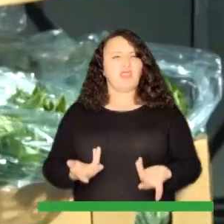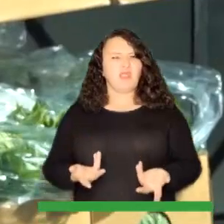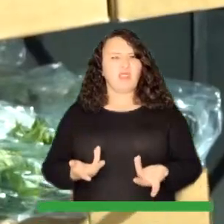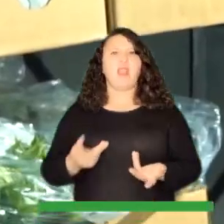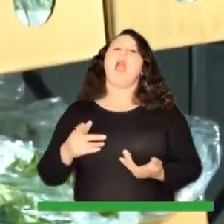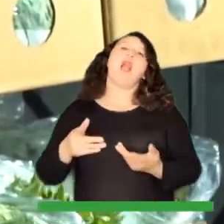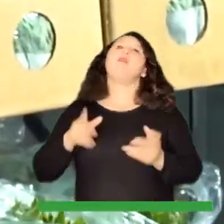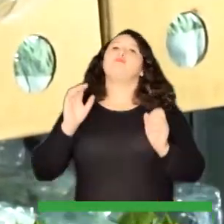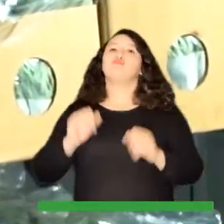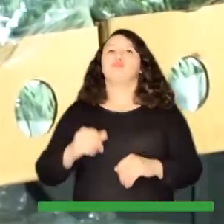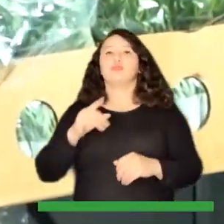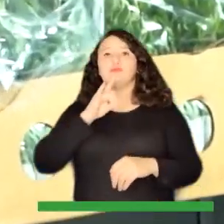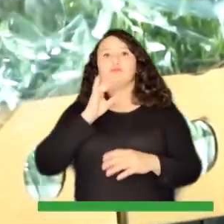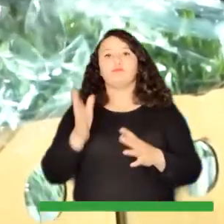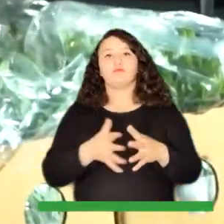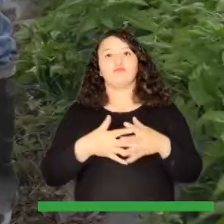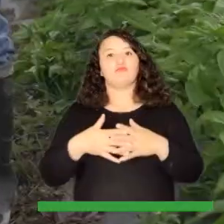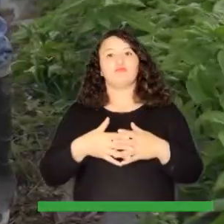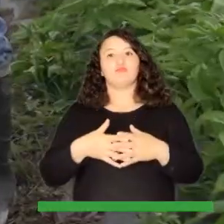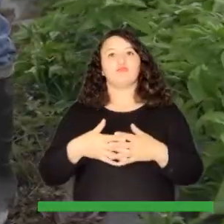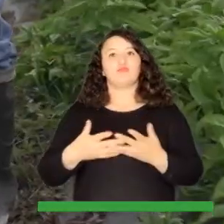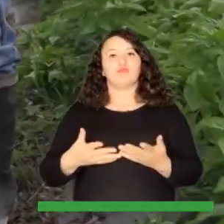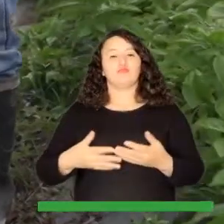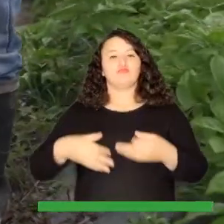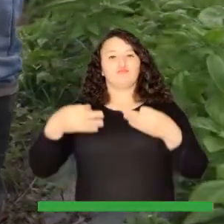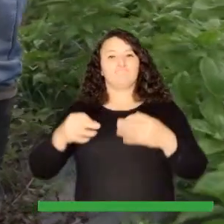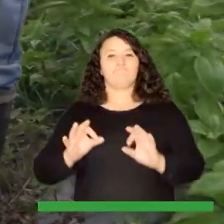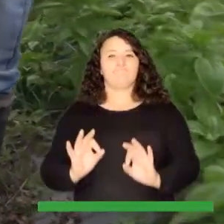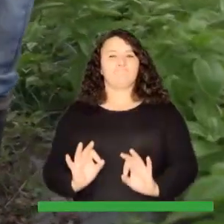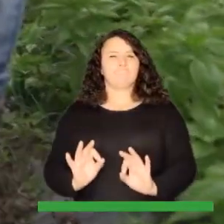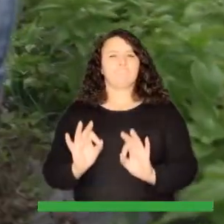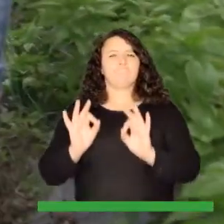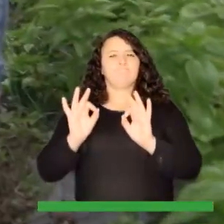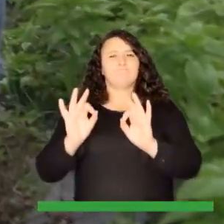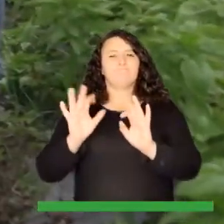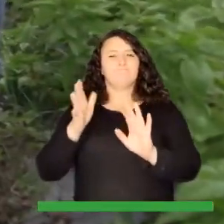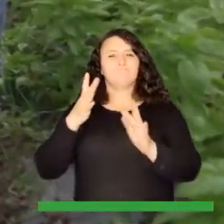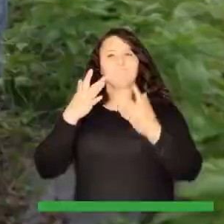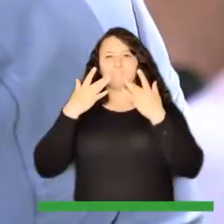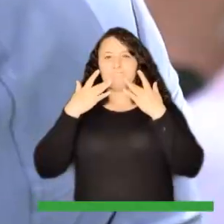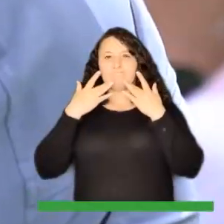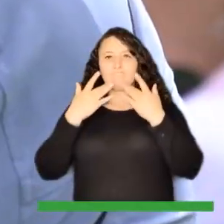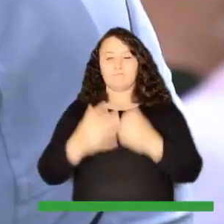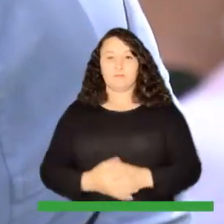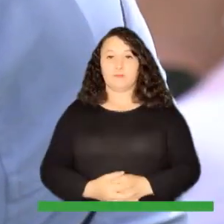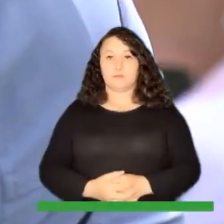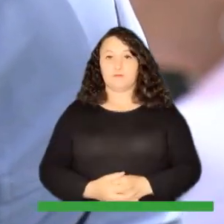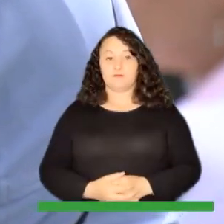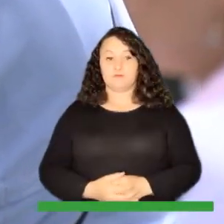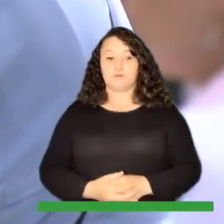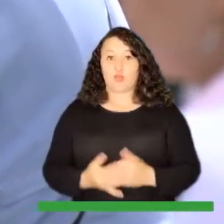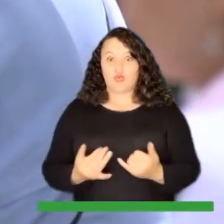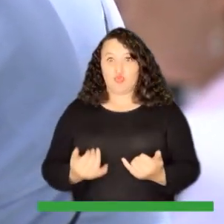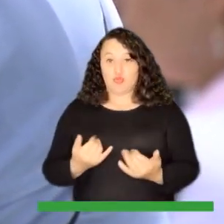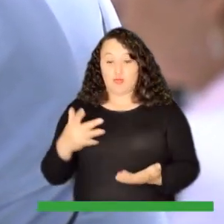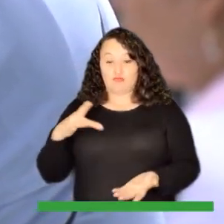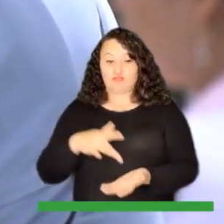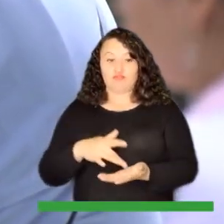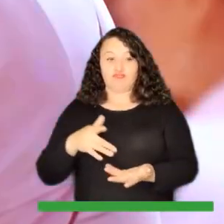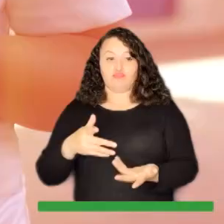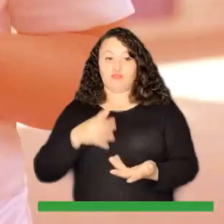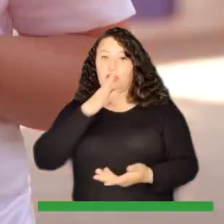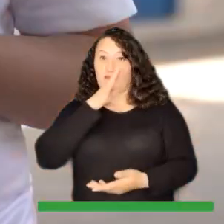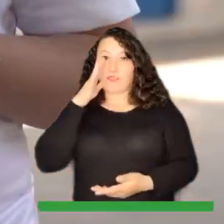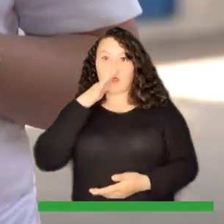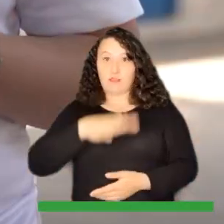que esta albahaca llegue a los Estados Unidos con calidad e inocuidad. Hoy nos encontramos acá en una finca